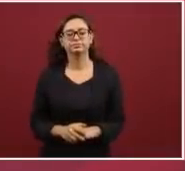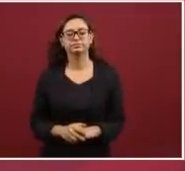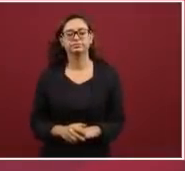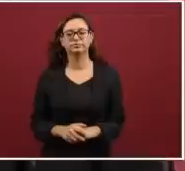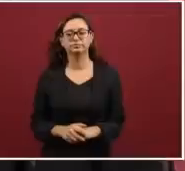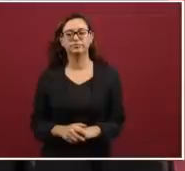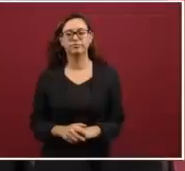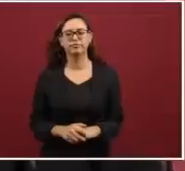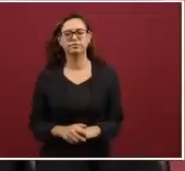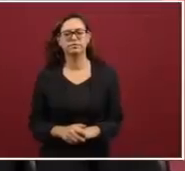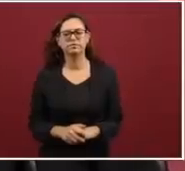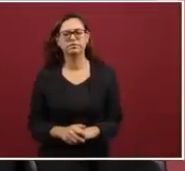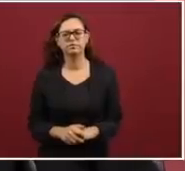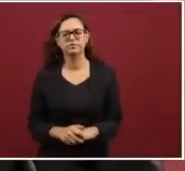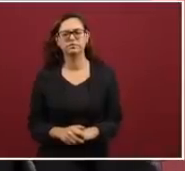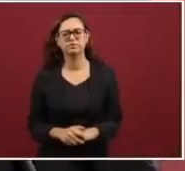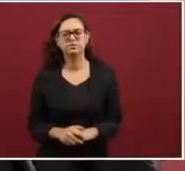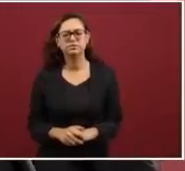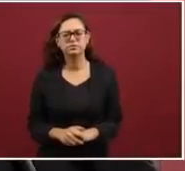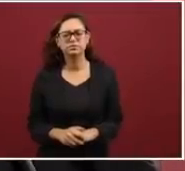es PMI y…